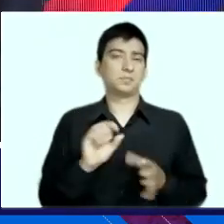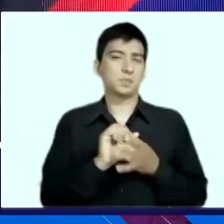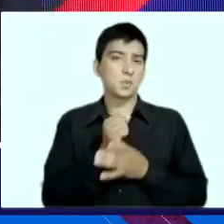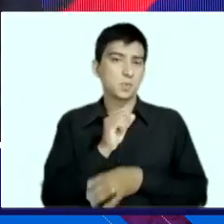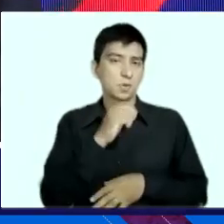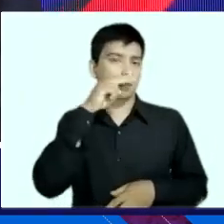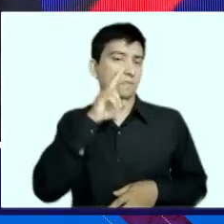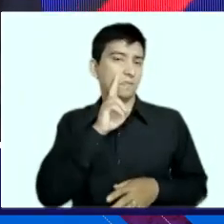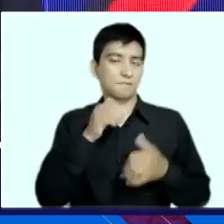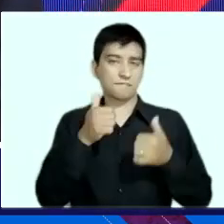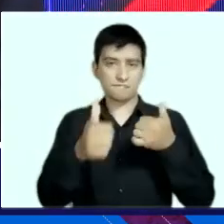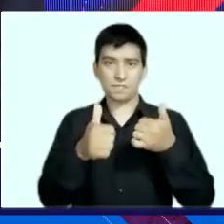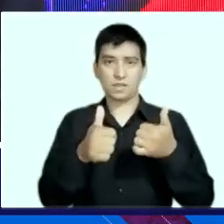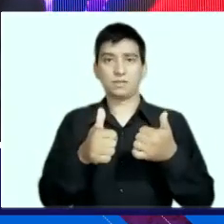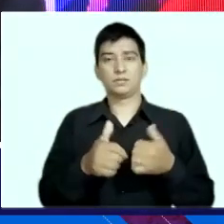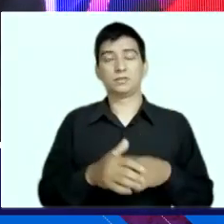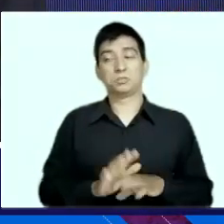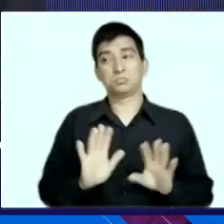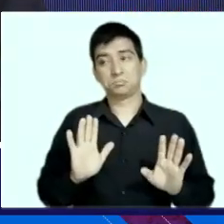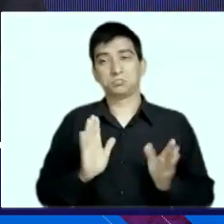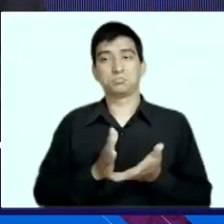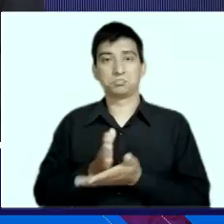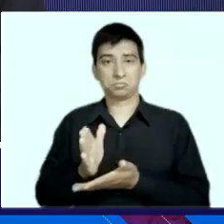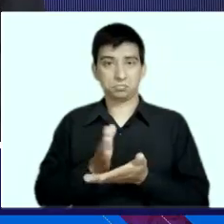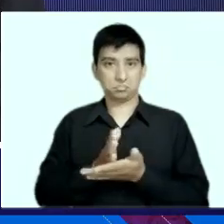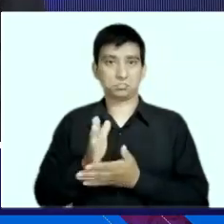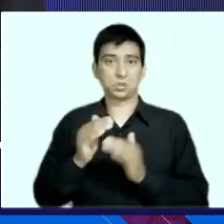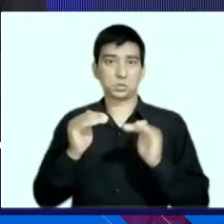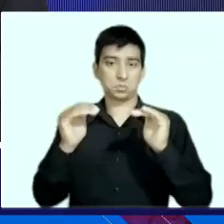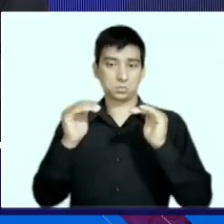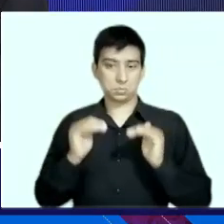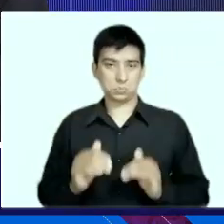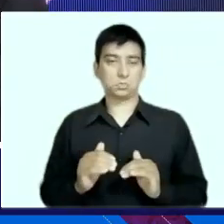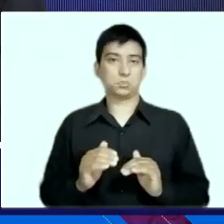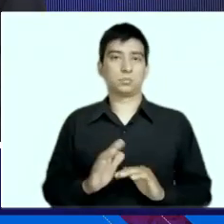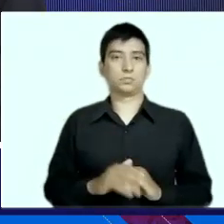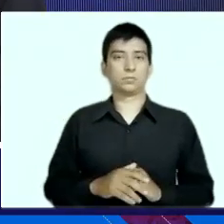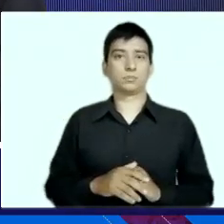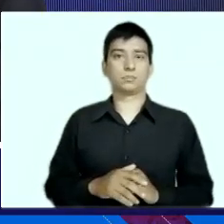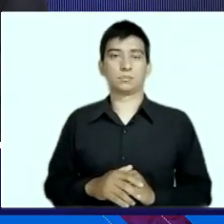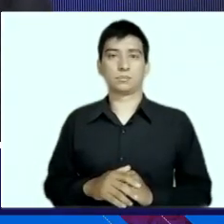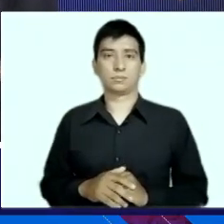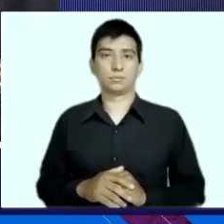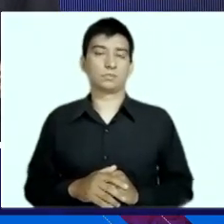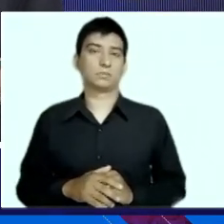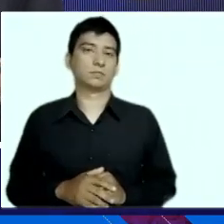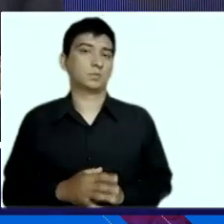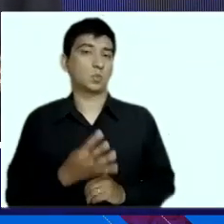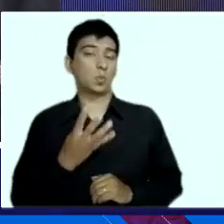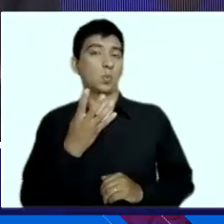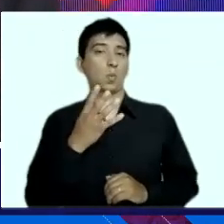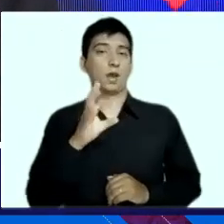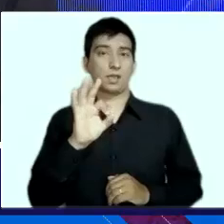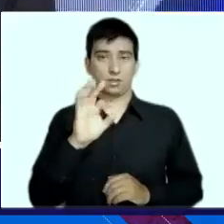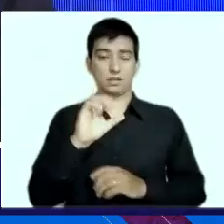no sé si eso le puede ayudar eventualmente a reducir su pena. Por la alta condena, digo, 40 años. 30 años más